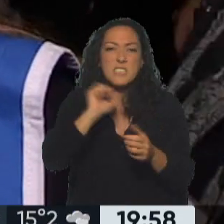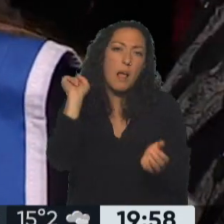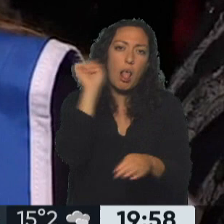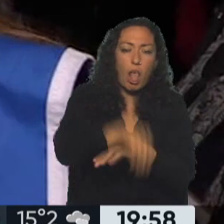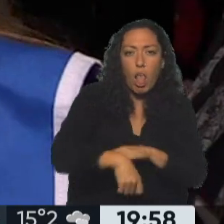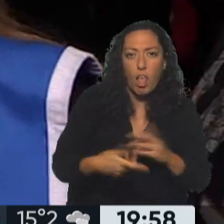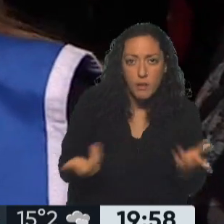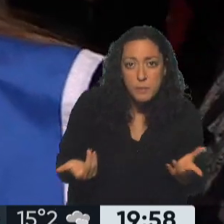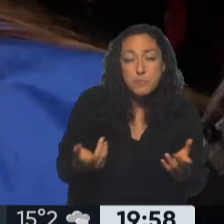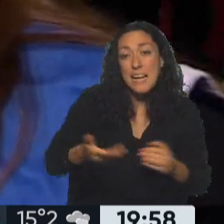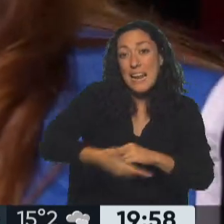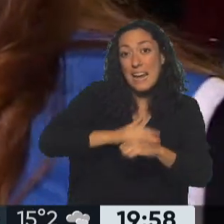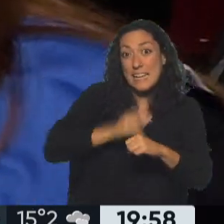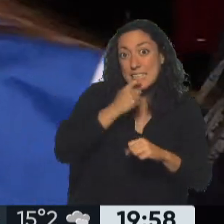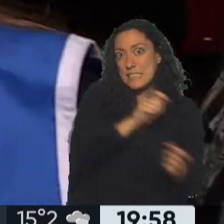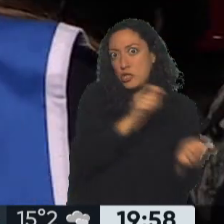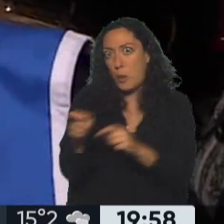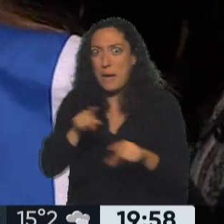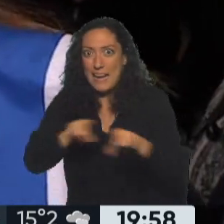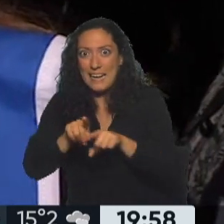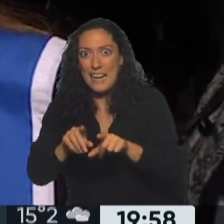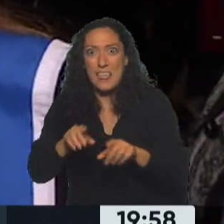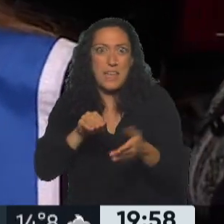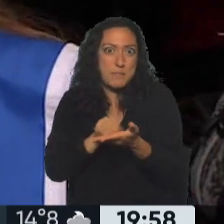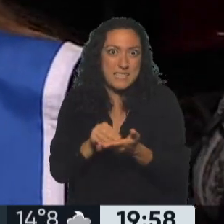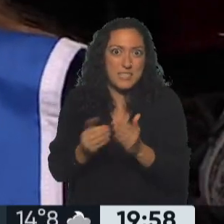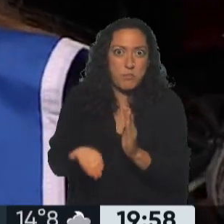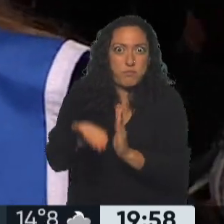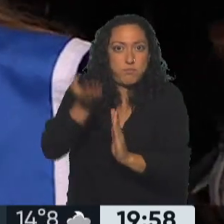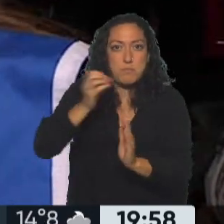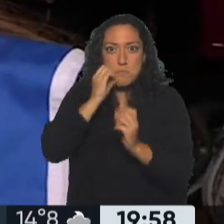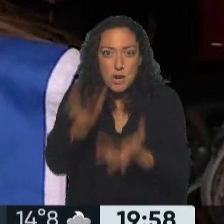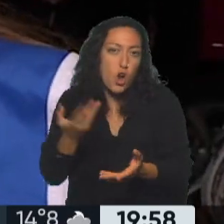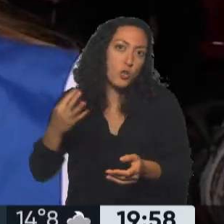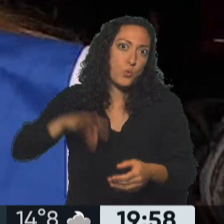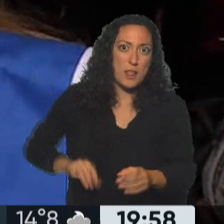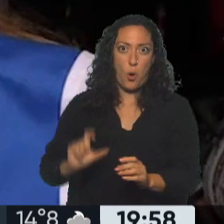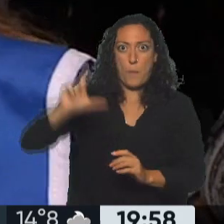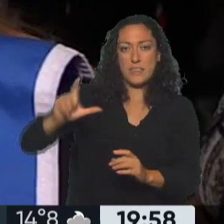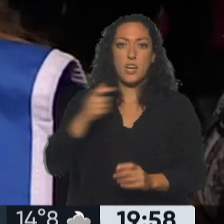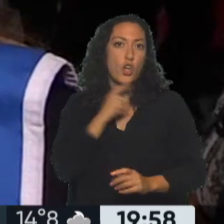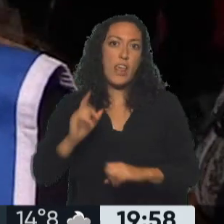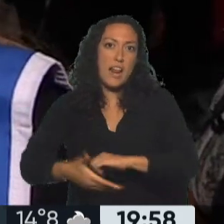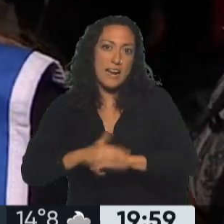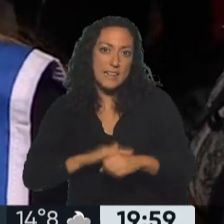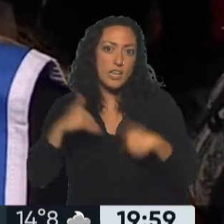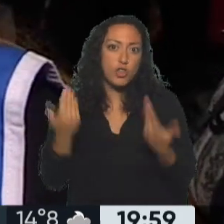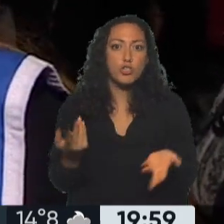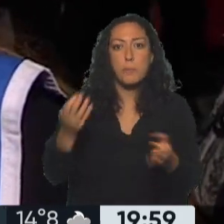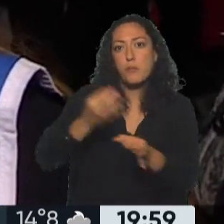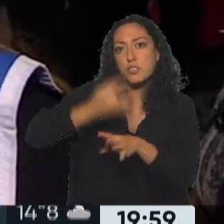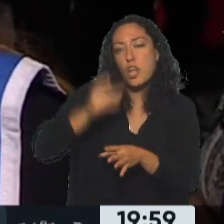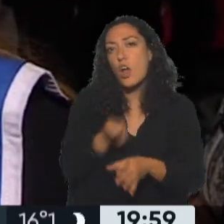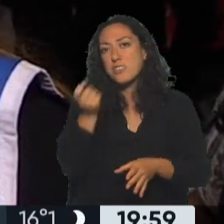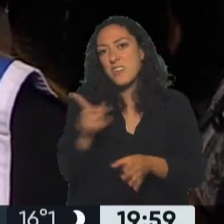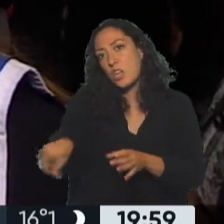pasa carrera, nos tiene que pagar más, y Sutedba, porque se irían los profesionales a otro sindicato.